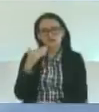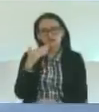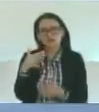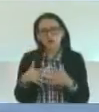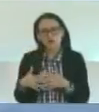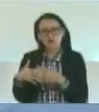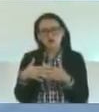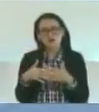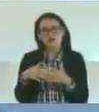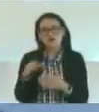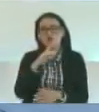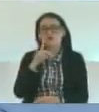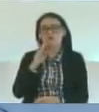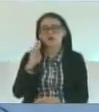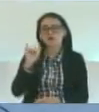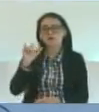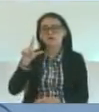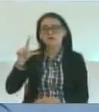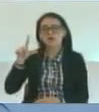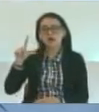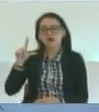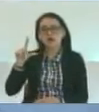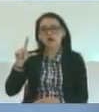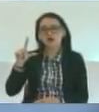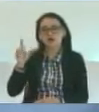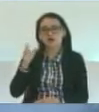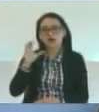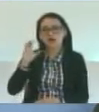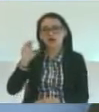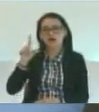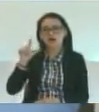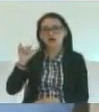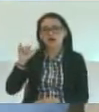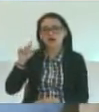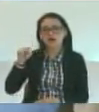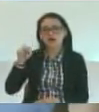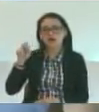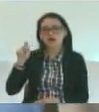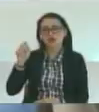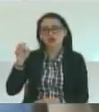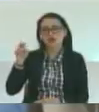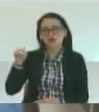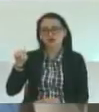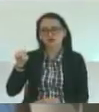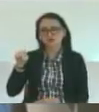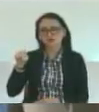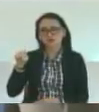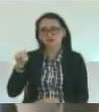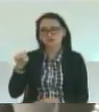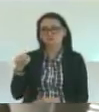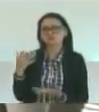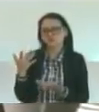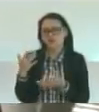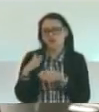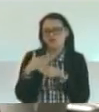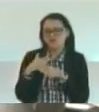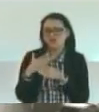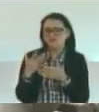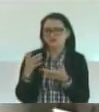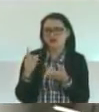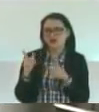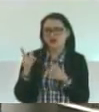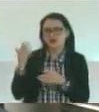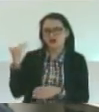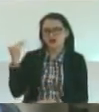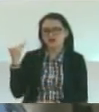Y pudiéramos decir que más allá de algunos hechos de tensión o de diferencias con